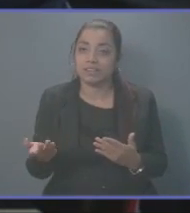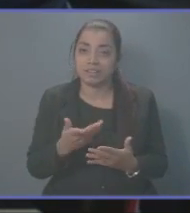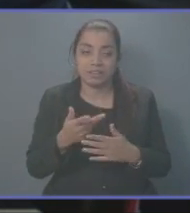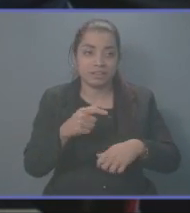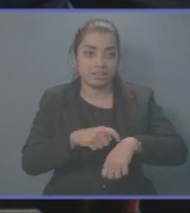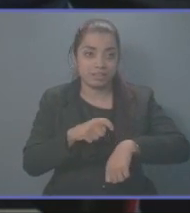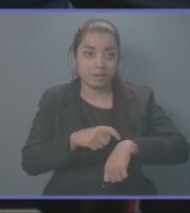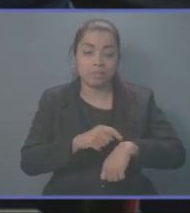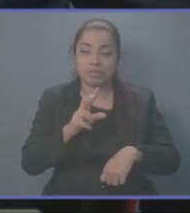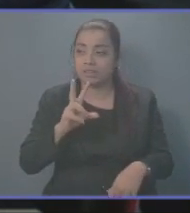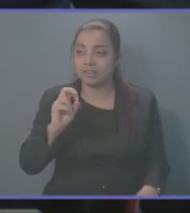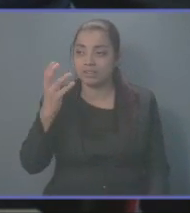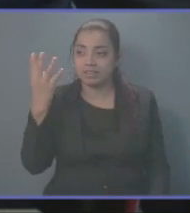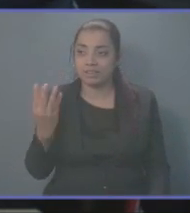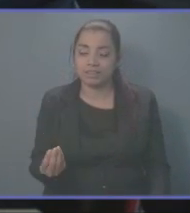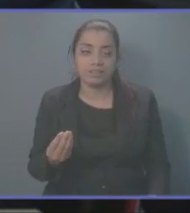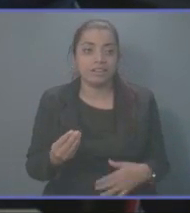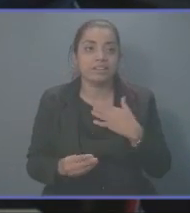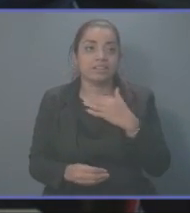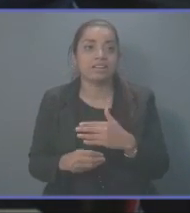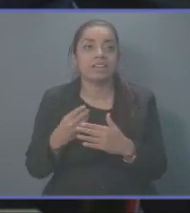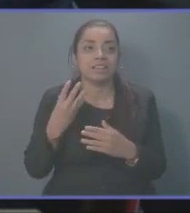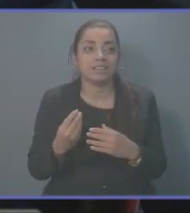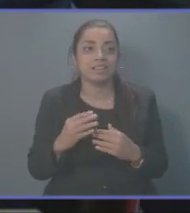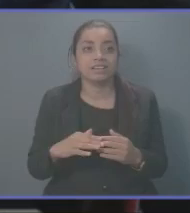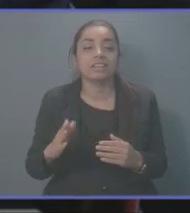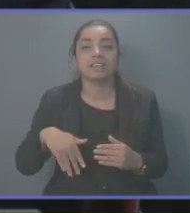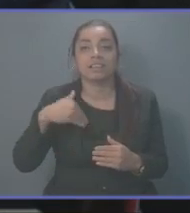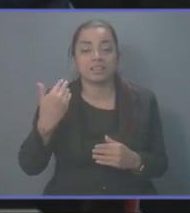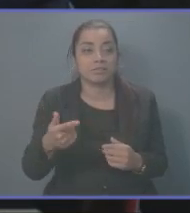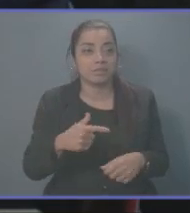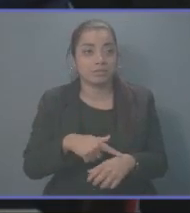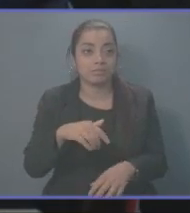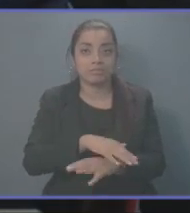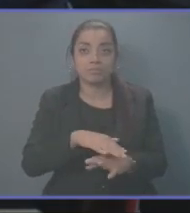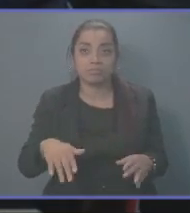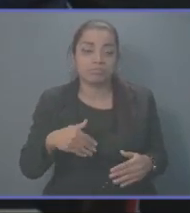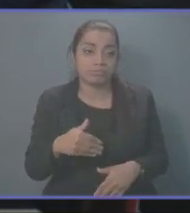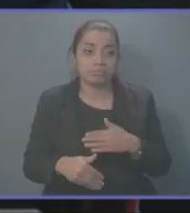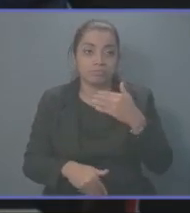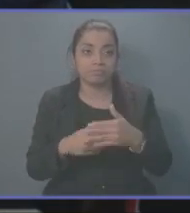plazo de 30 días hábiles después de que caduquen los efectos de